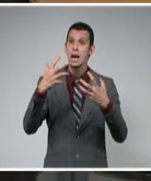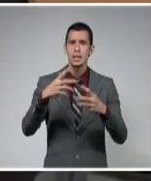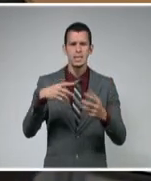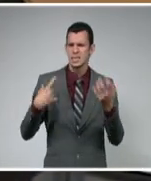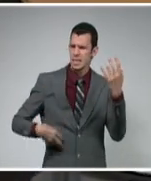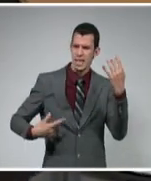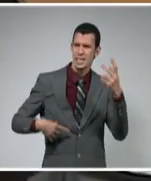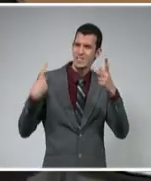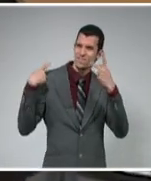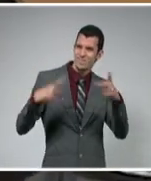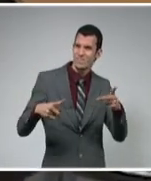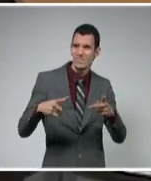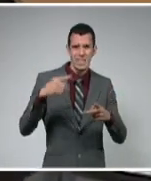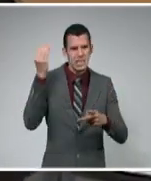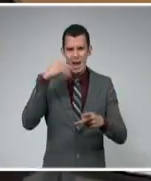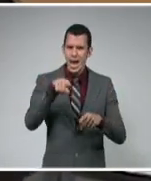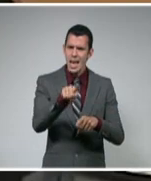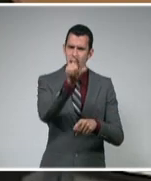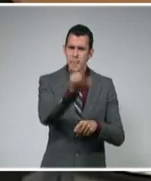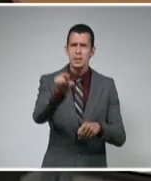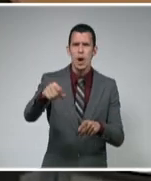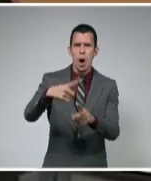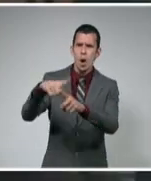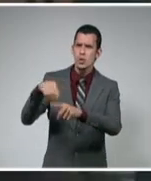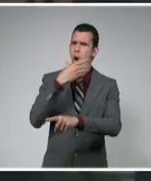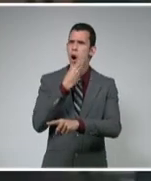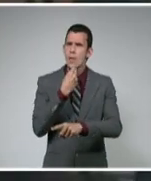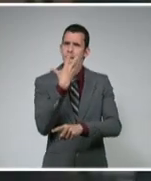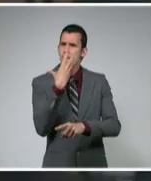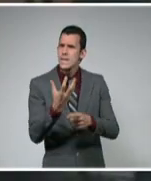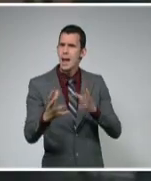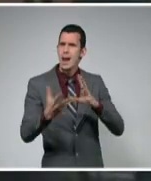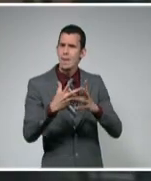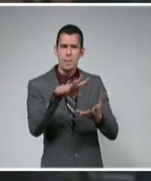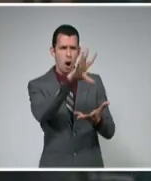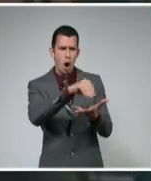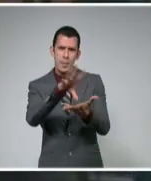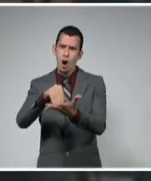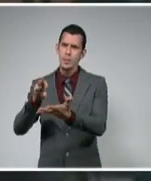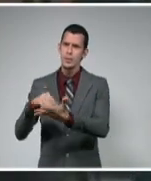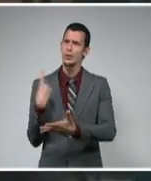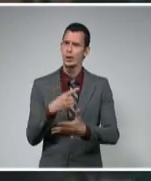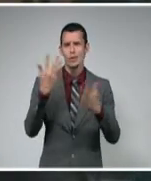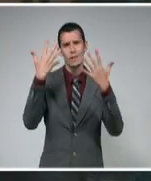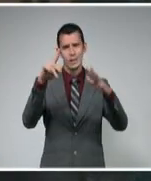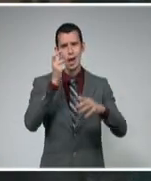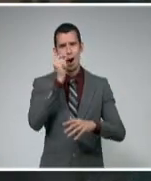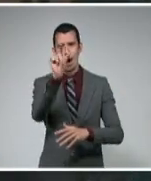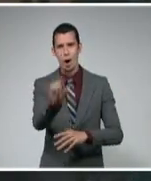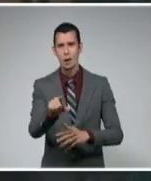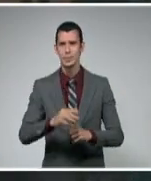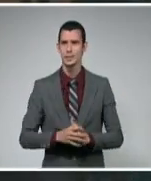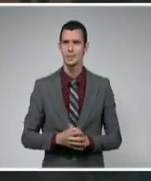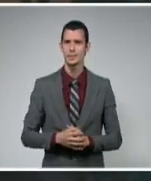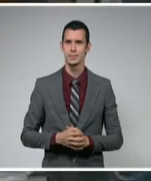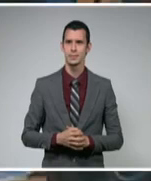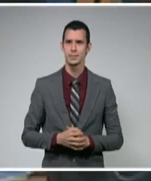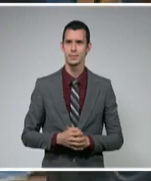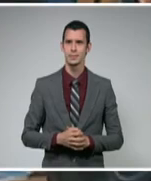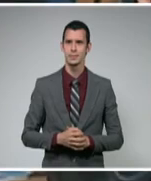tiempo. Llegue mi felicitación a este gran artista, orgullo de nuestra cultura. De igual manera, otras instituciones y personalidades